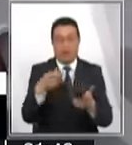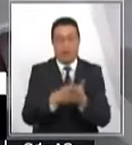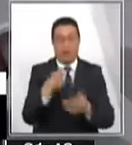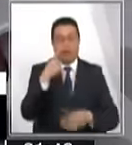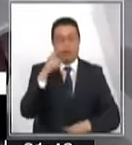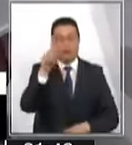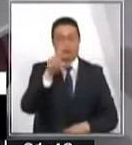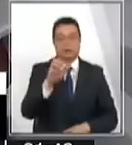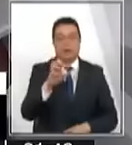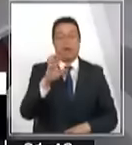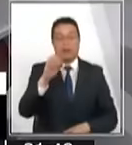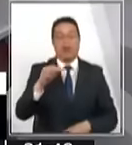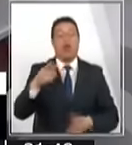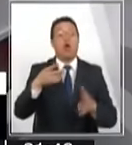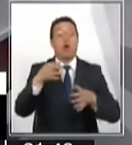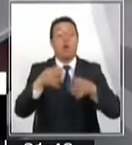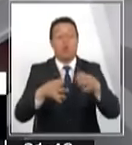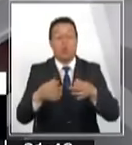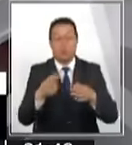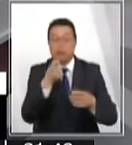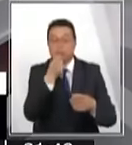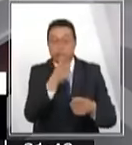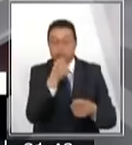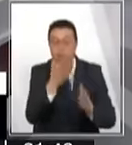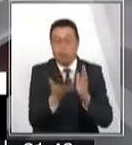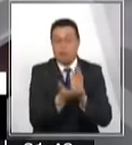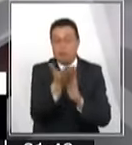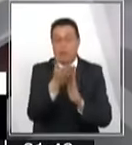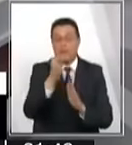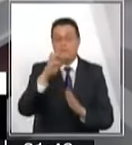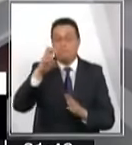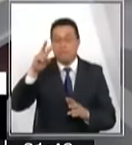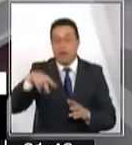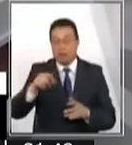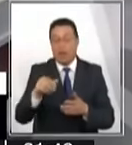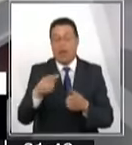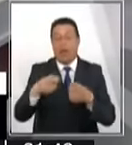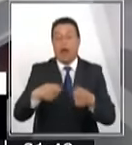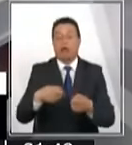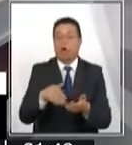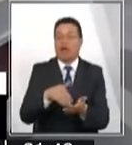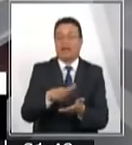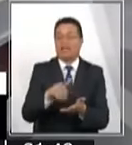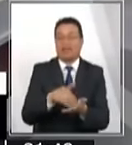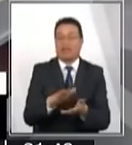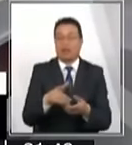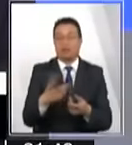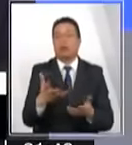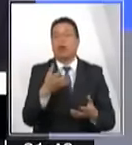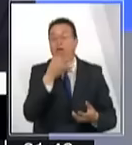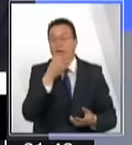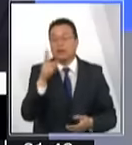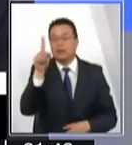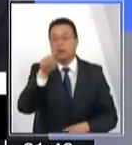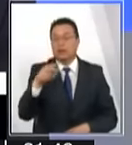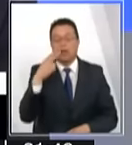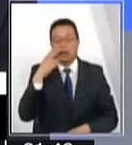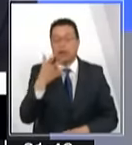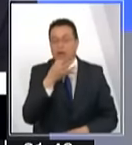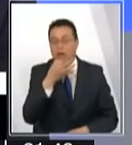judicialización por las alas de los planes son gastos rechazado qué van a hacer ustedes ante esa decisión de impuestos internos